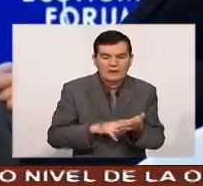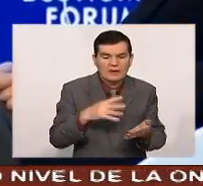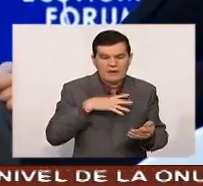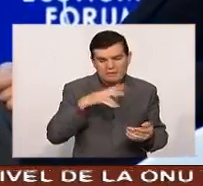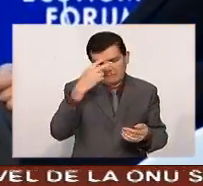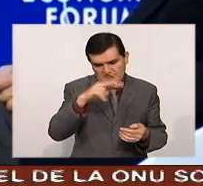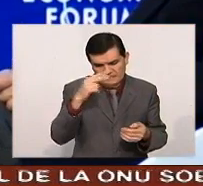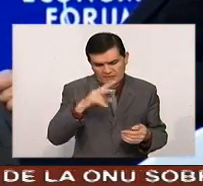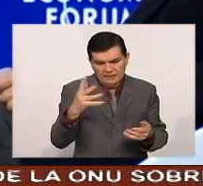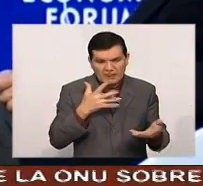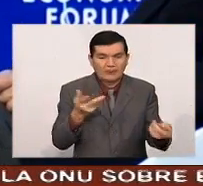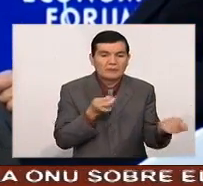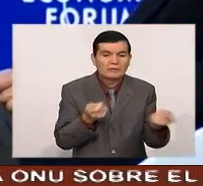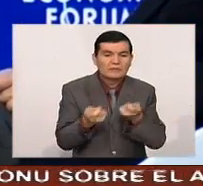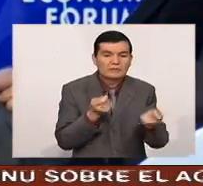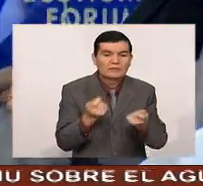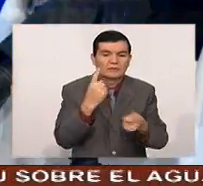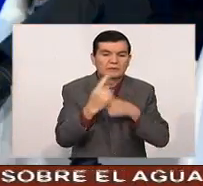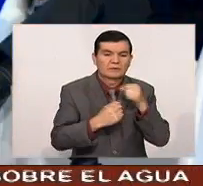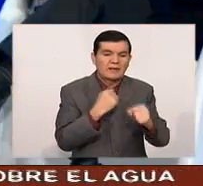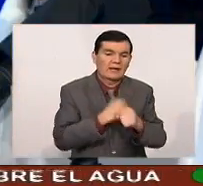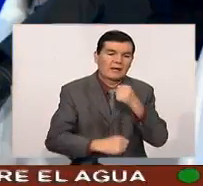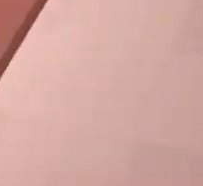ajustes necesarios desde el año pasado.